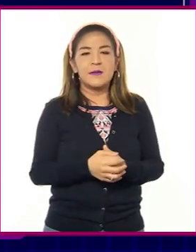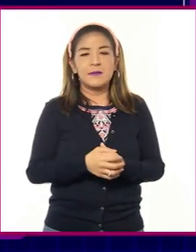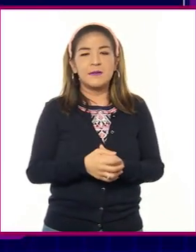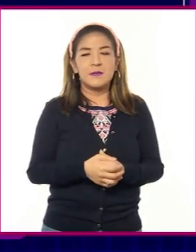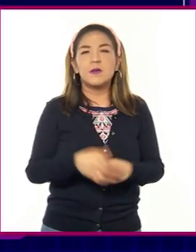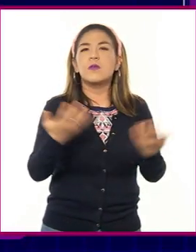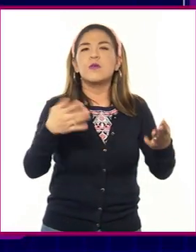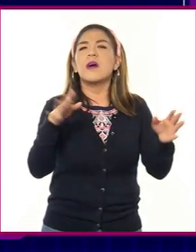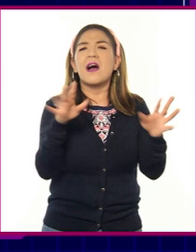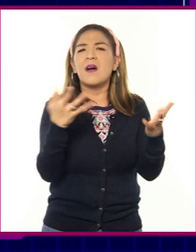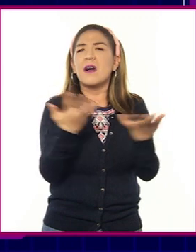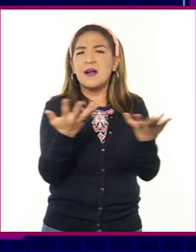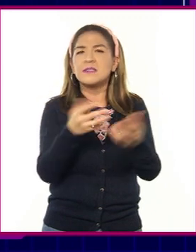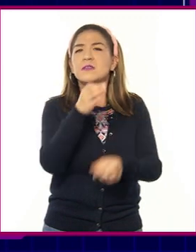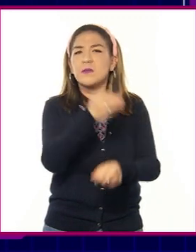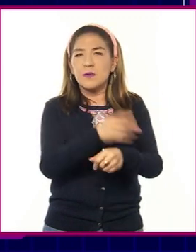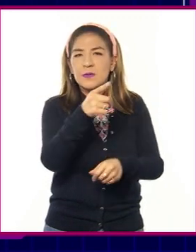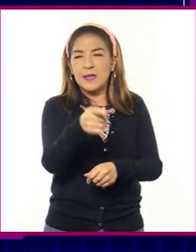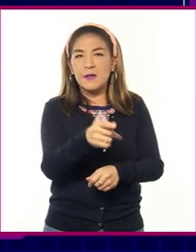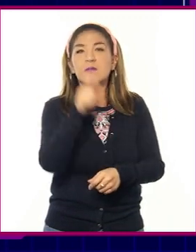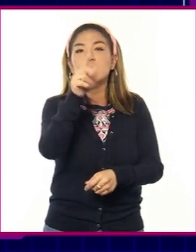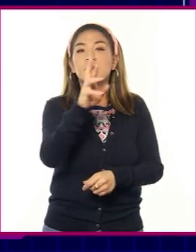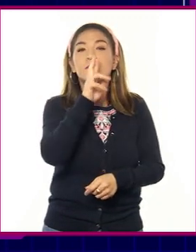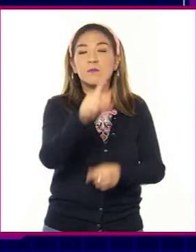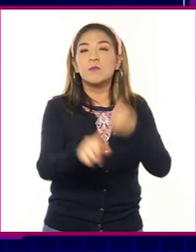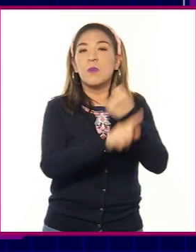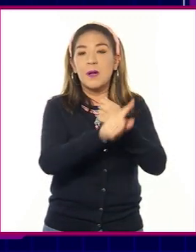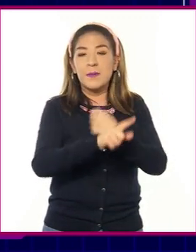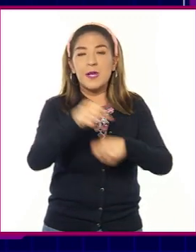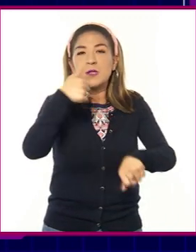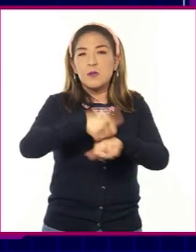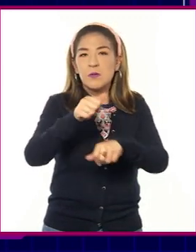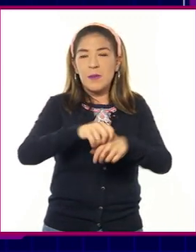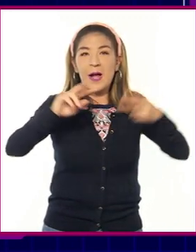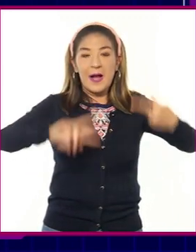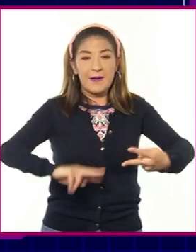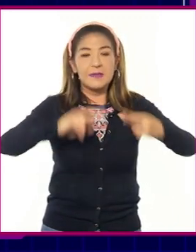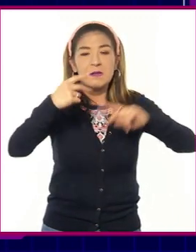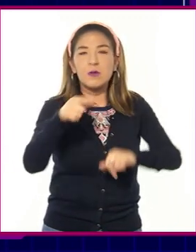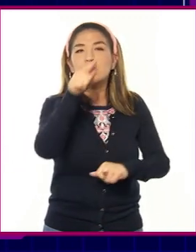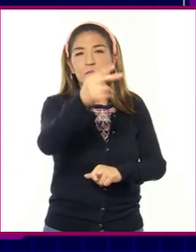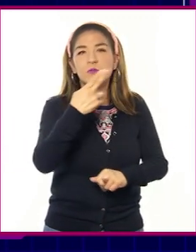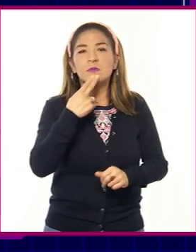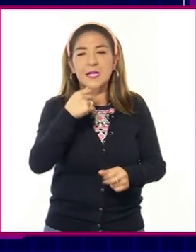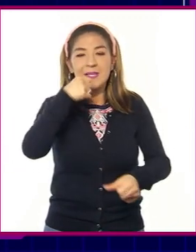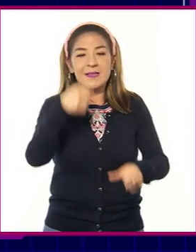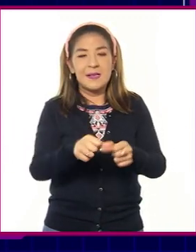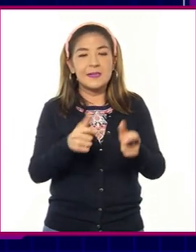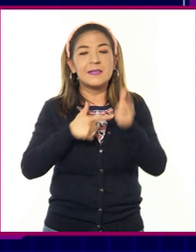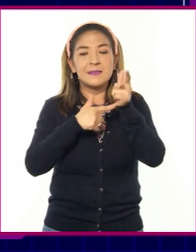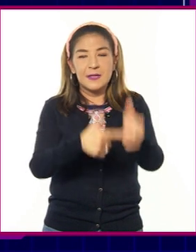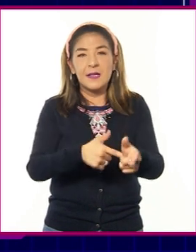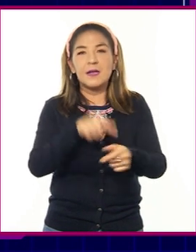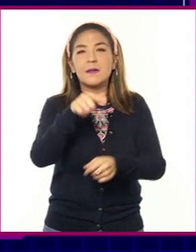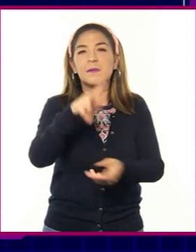procedimiento elegir? Al resolver un problema de proporcionalidad inversa, utilizar la constante de proporcionalidad Y igual